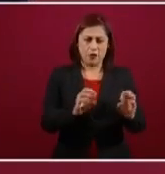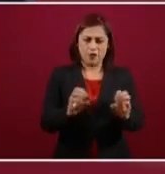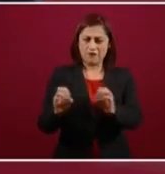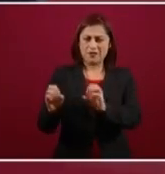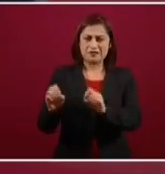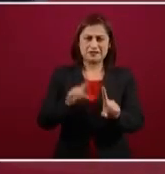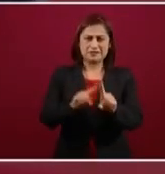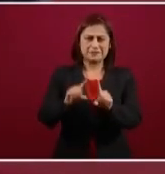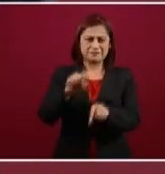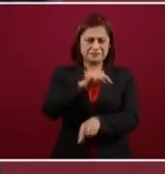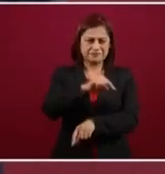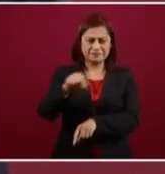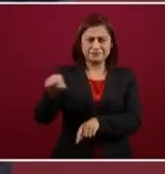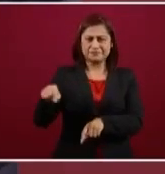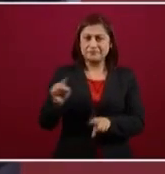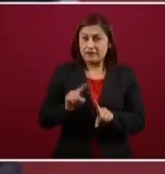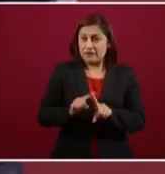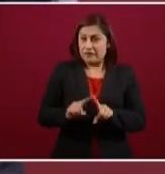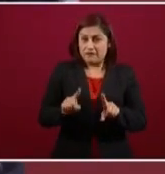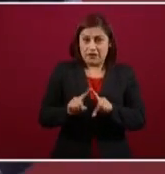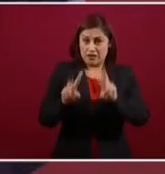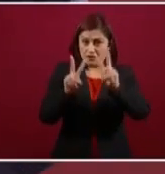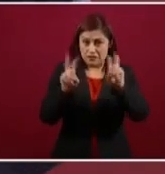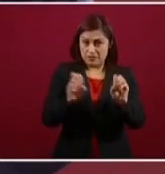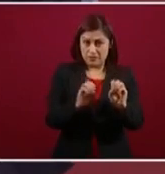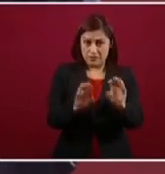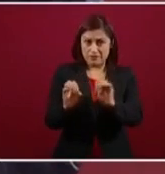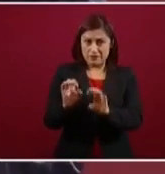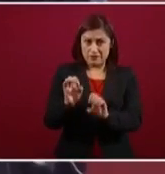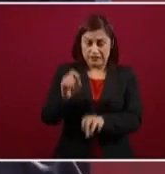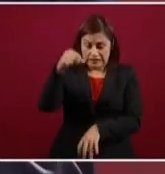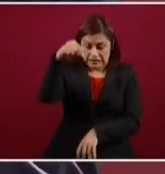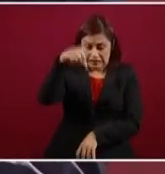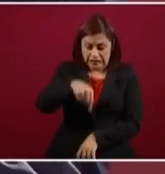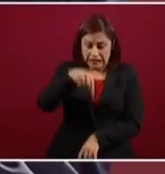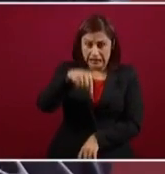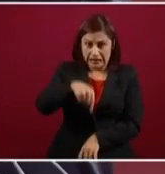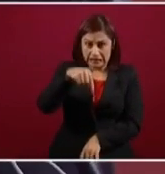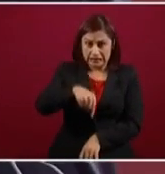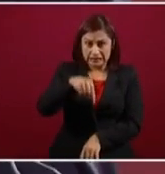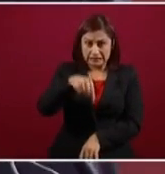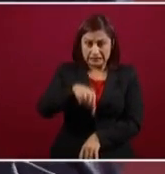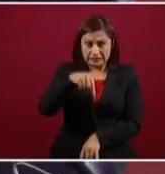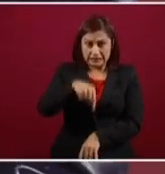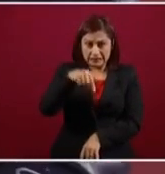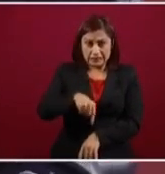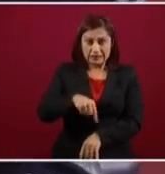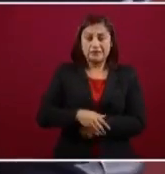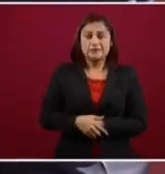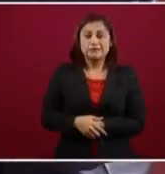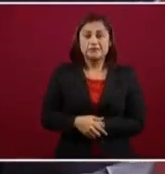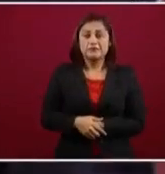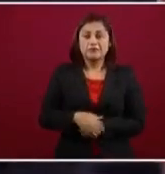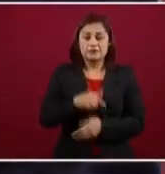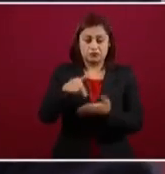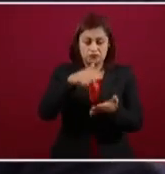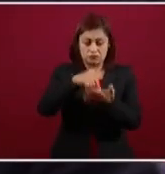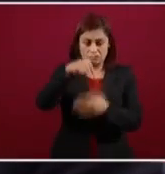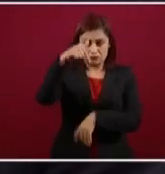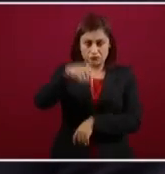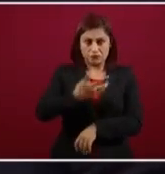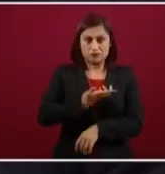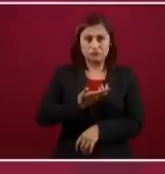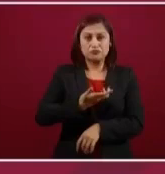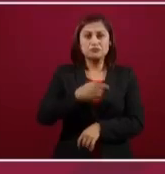de todo tipo. Aquí, ahora que nos cambiamos, no se tuvo